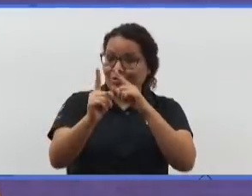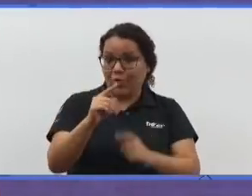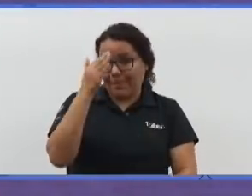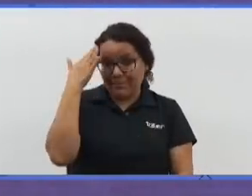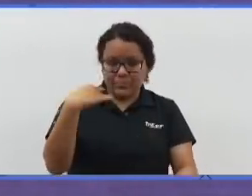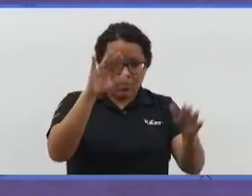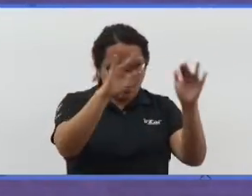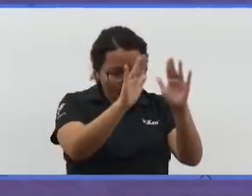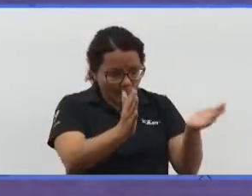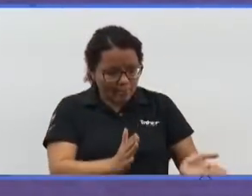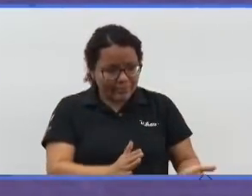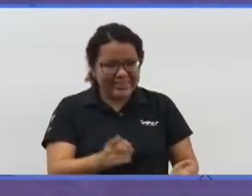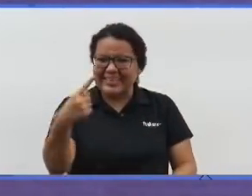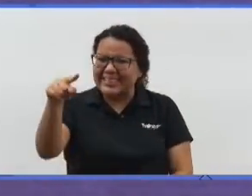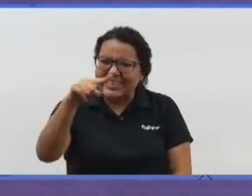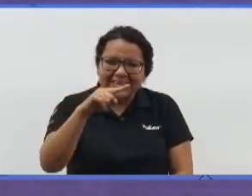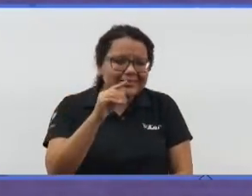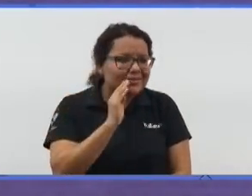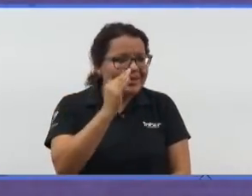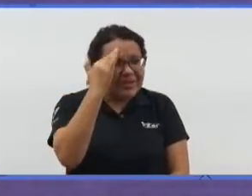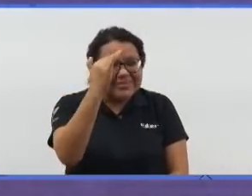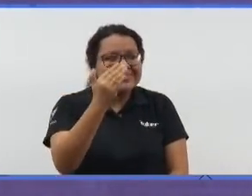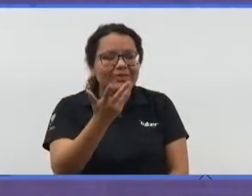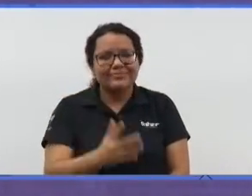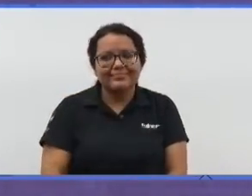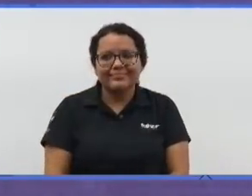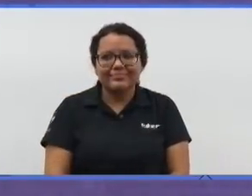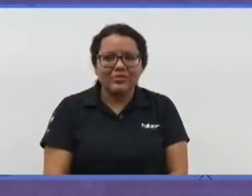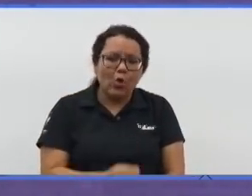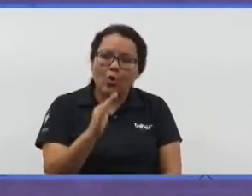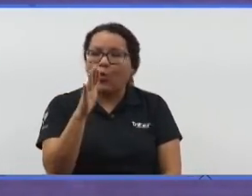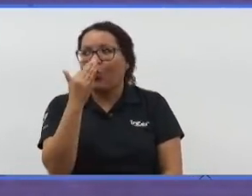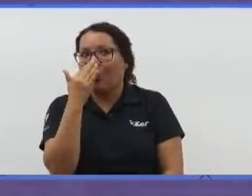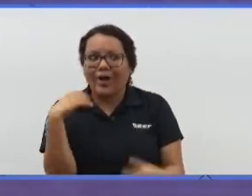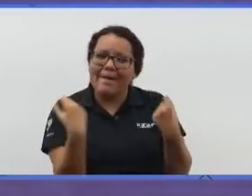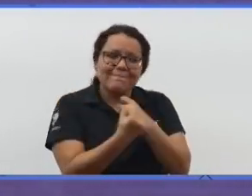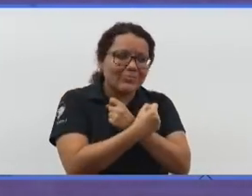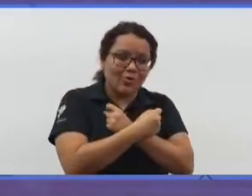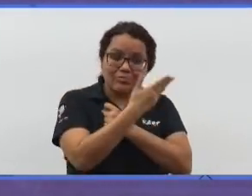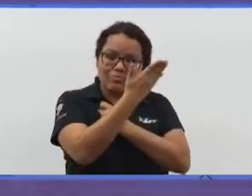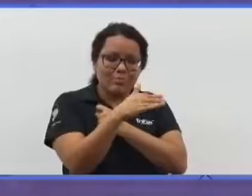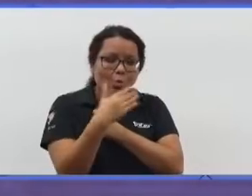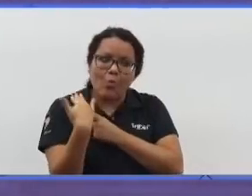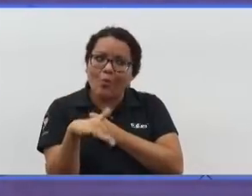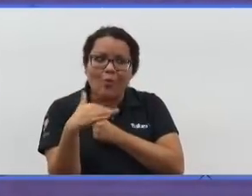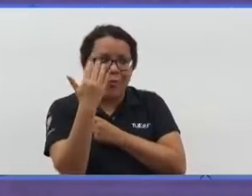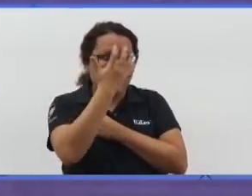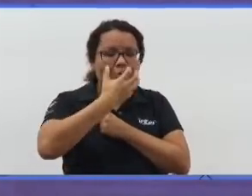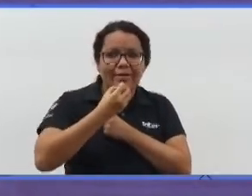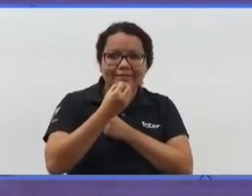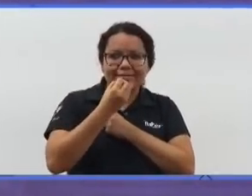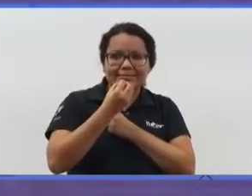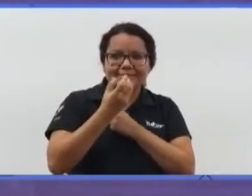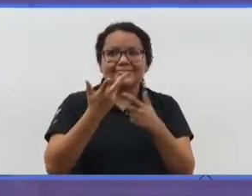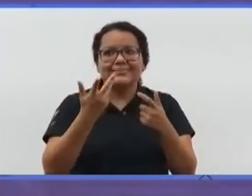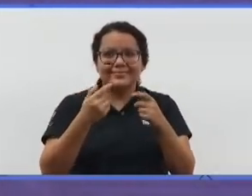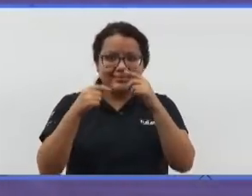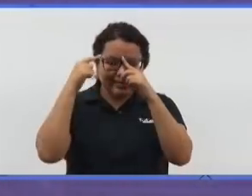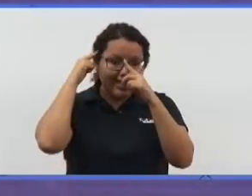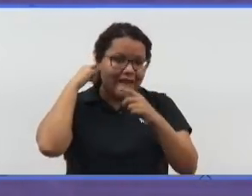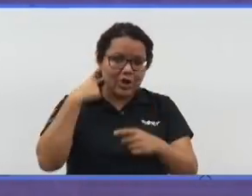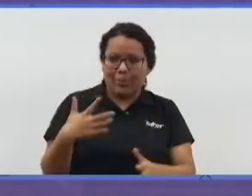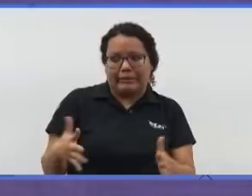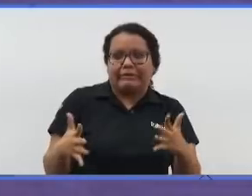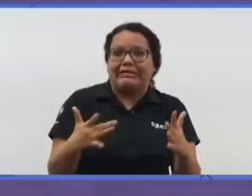como le decía mi amor hoy se excedió como le decía usted lo me está nervio le agarró ya la